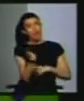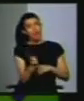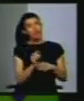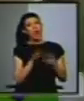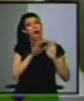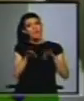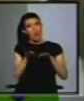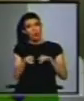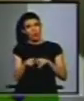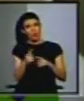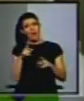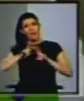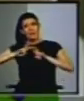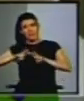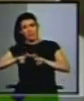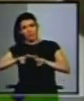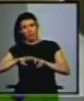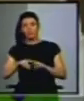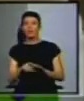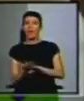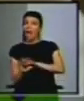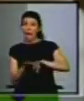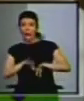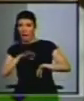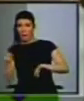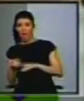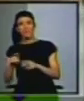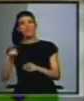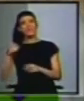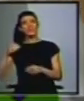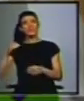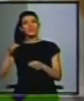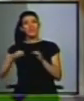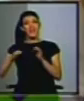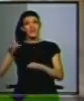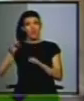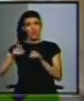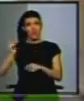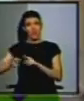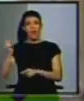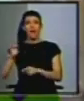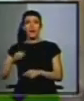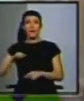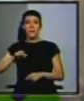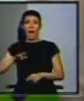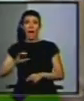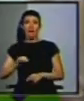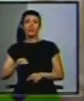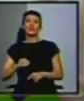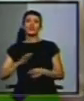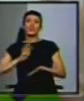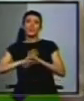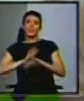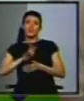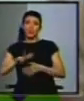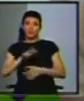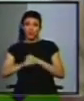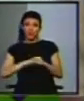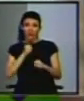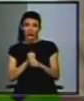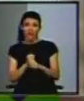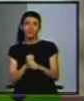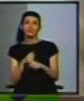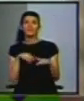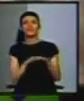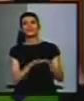investigación. Ajeno a lo que ocurre en tribunales, Mario pasó su cumpleaños número 18 internado y no podrá hacer